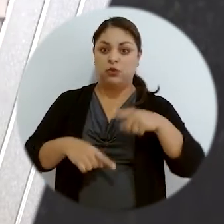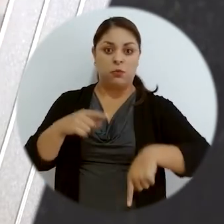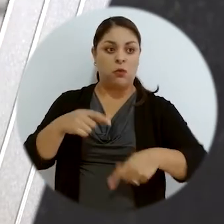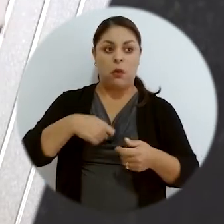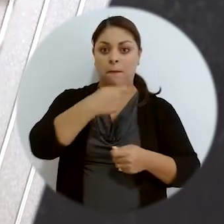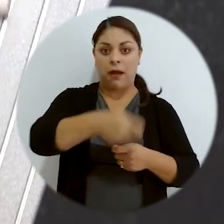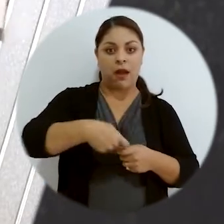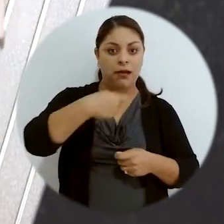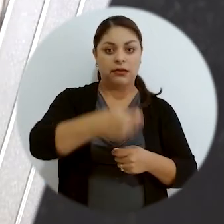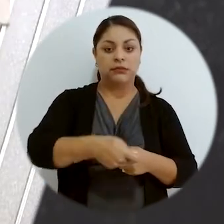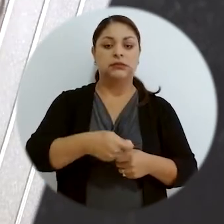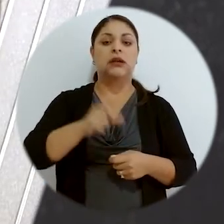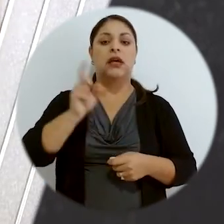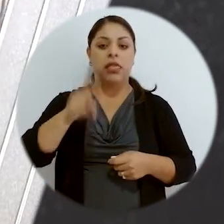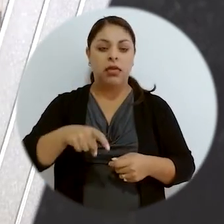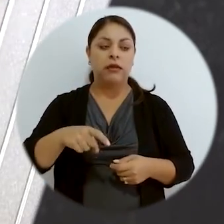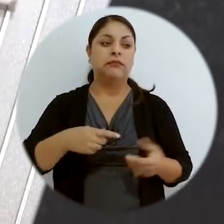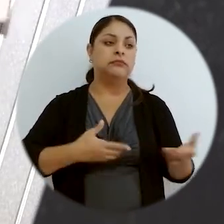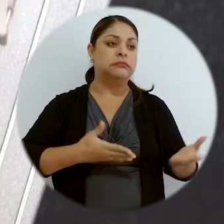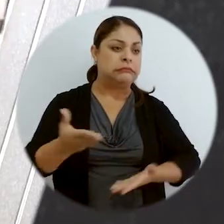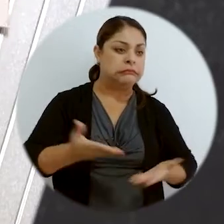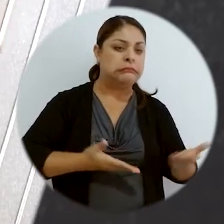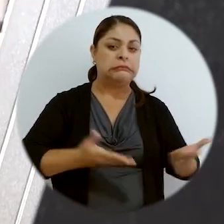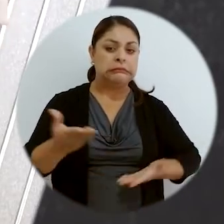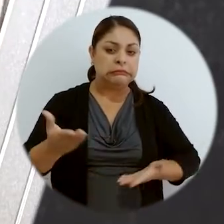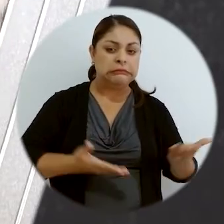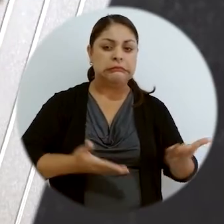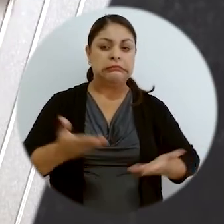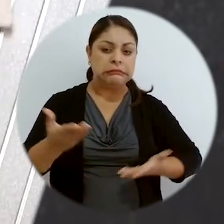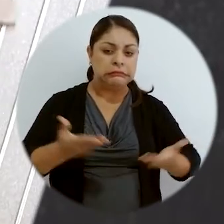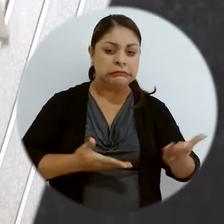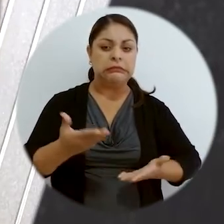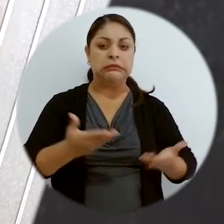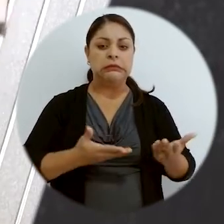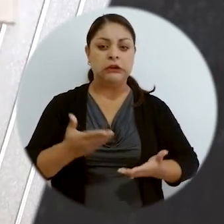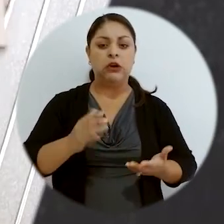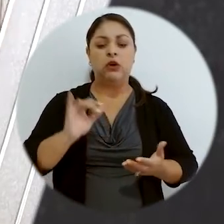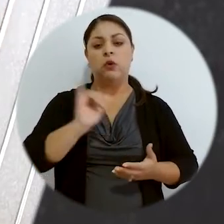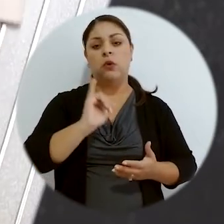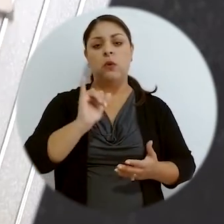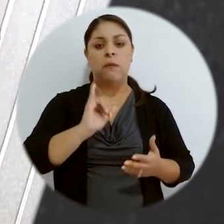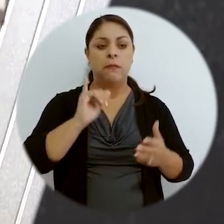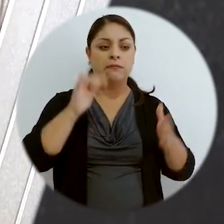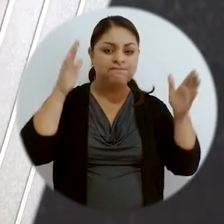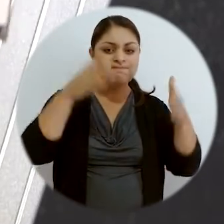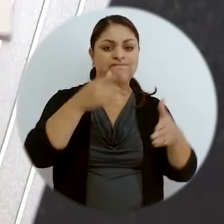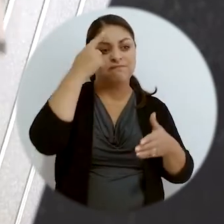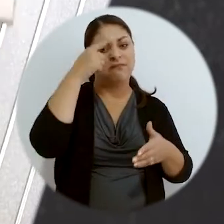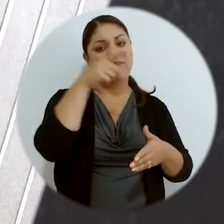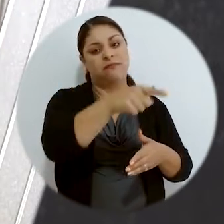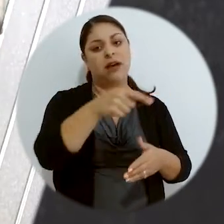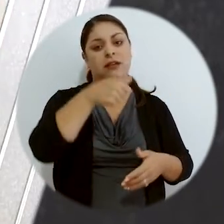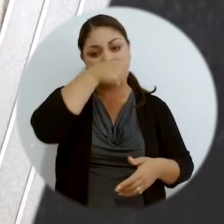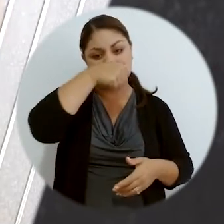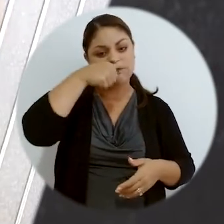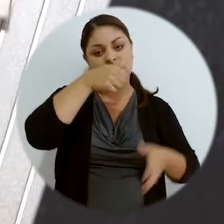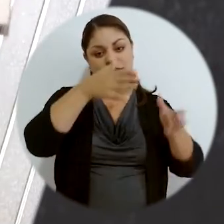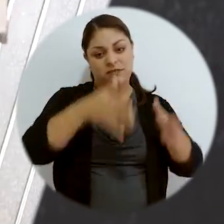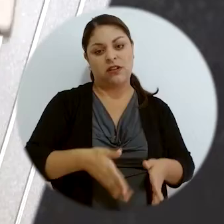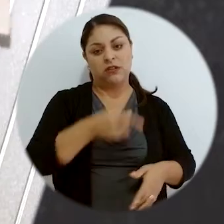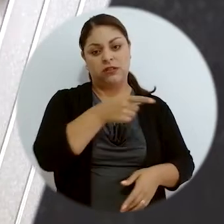puede pagar con muchos servicios. Puede convertirse en una persona que es puente, por ejemplo, para el